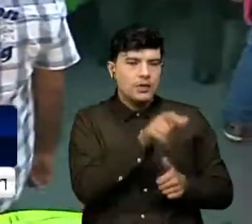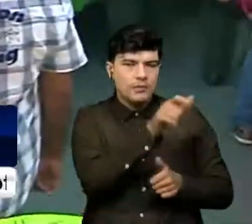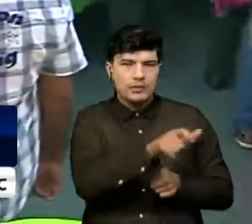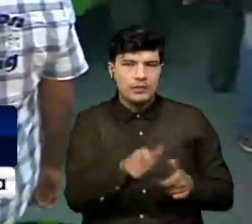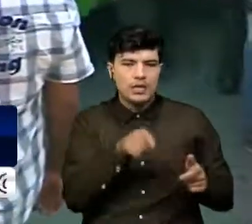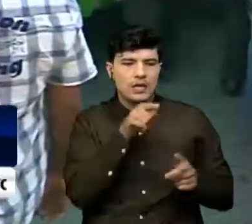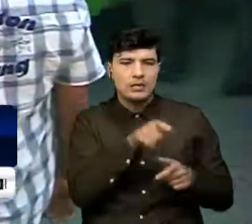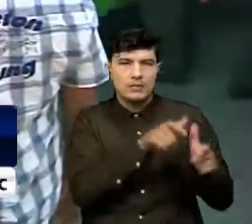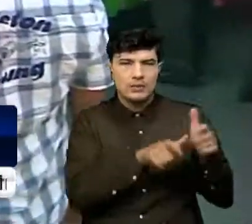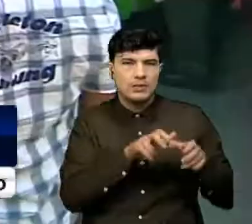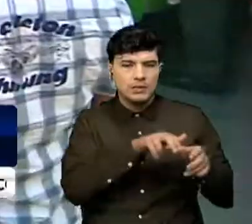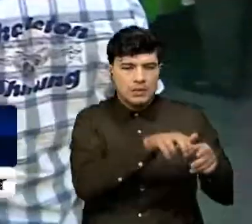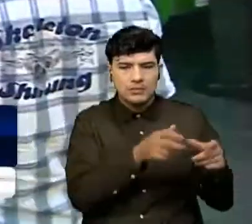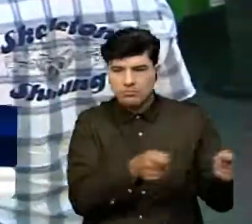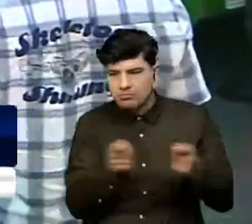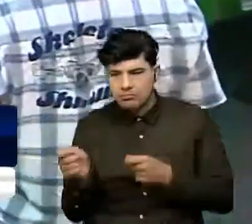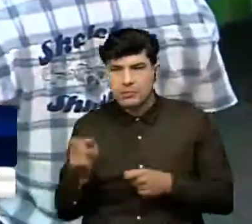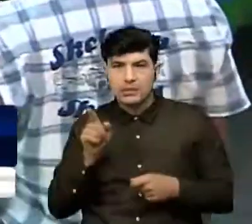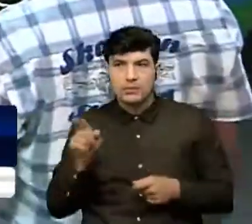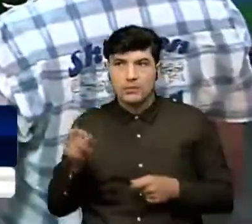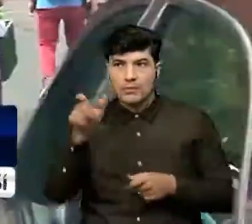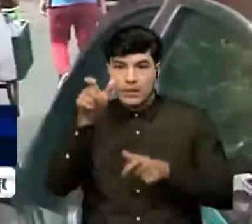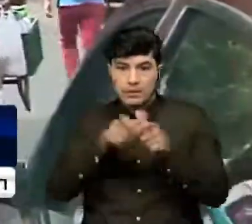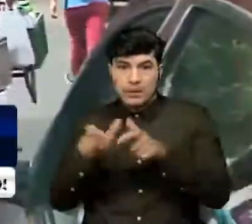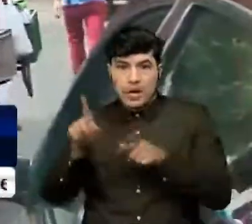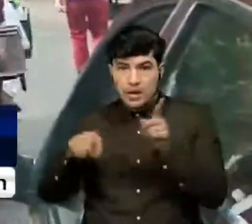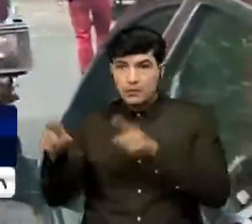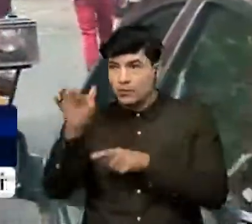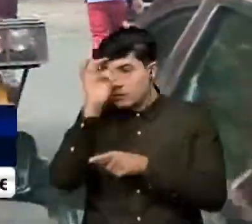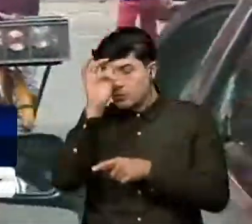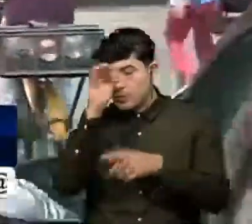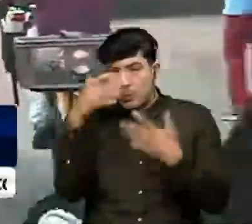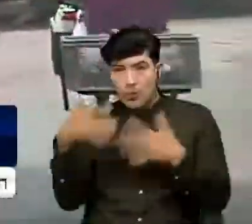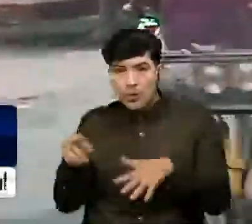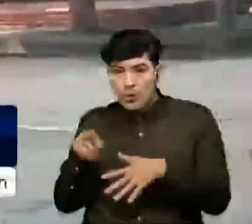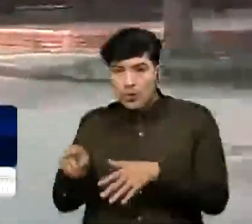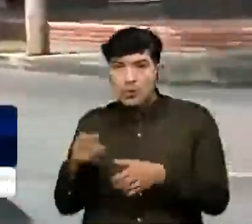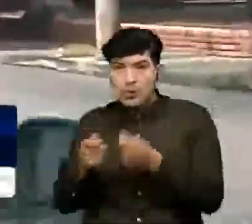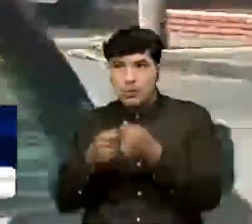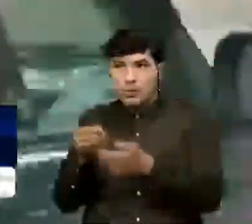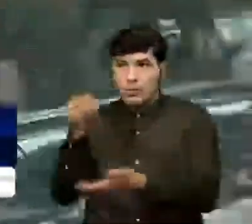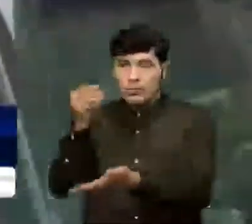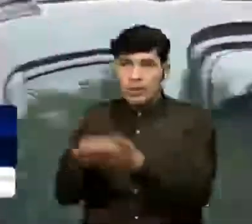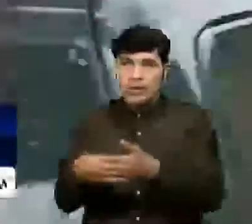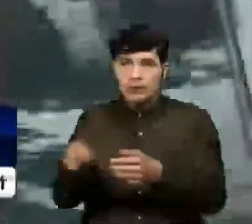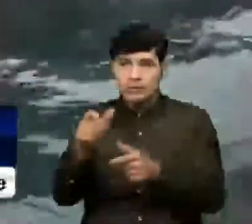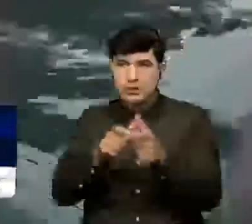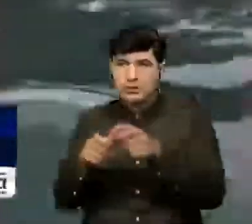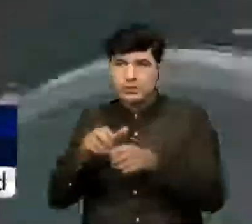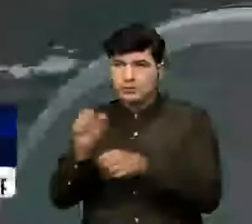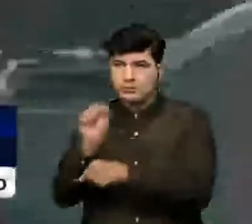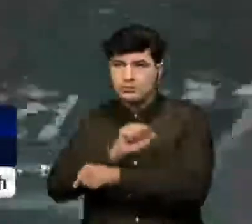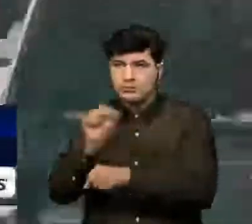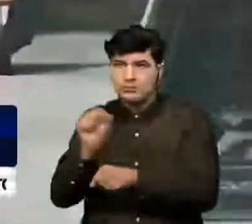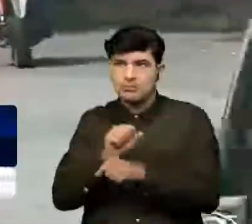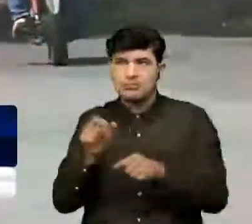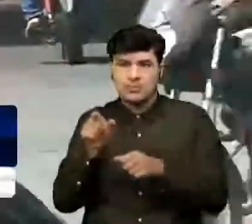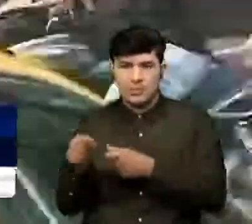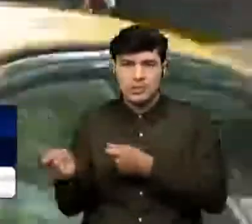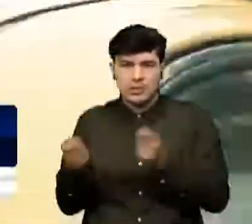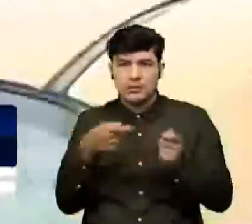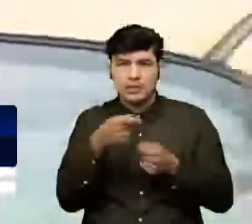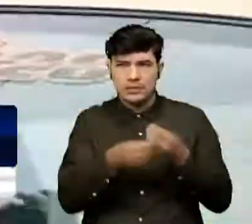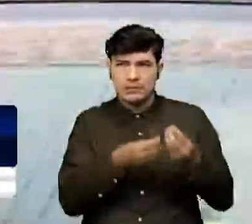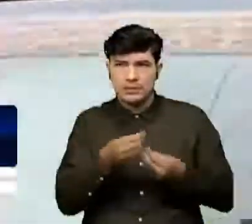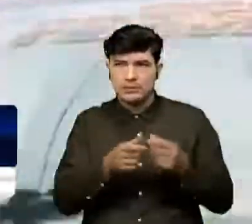que ellos transporten. Una fuente confirmó que hay clínicas que tienen rubros económicos para pagar a los conductores de ambulancias que les lleven a los